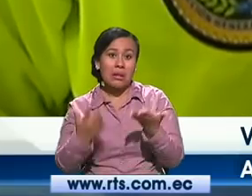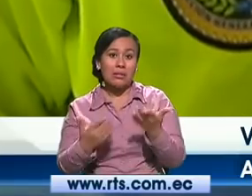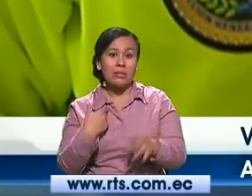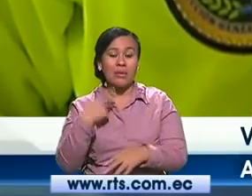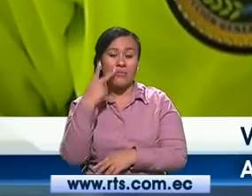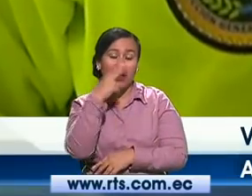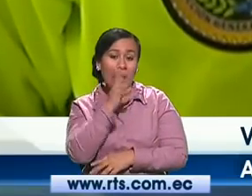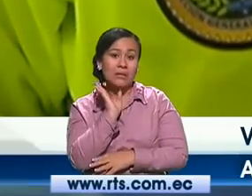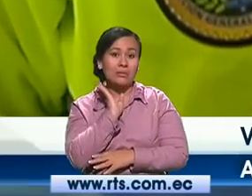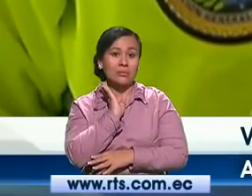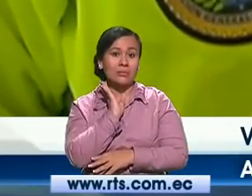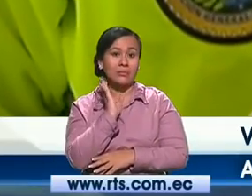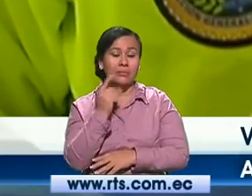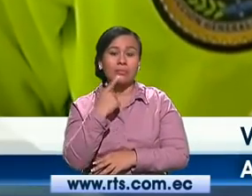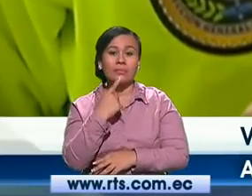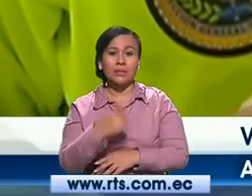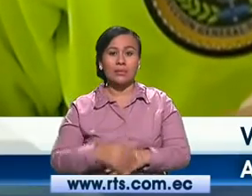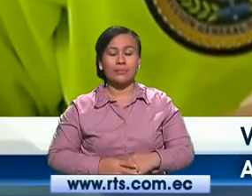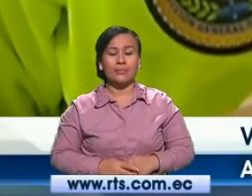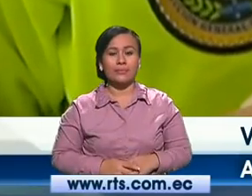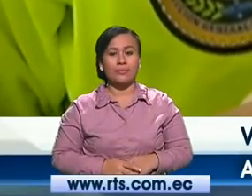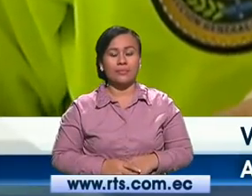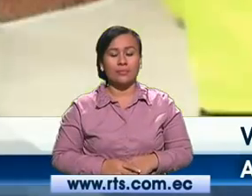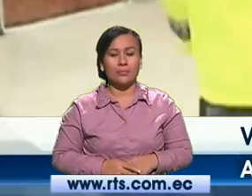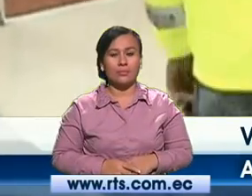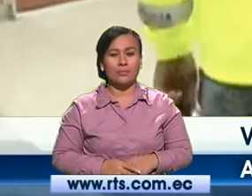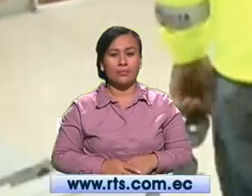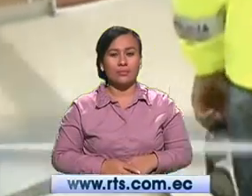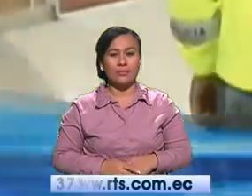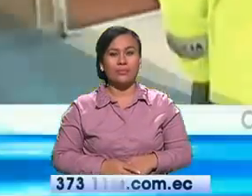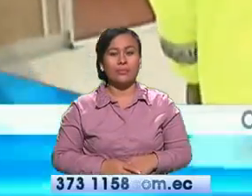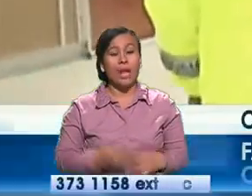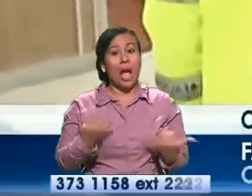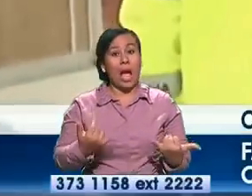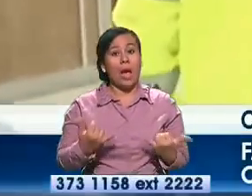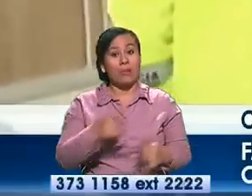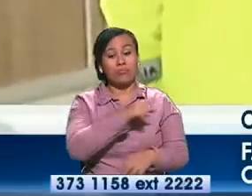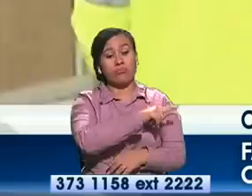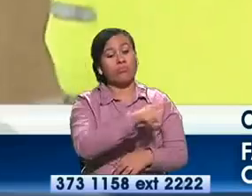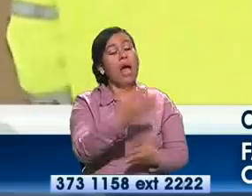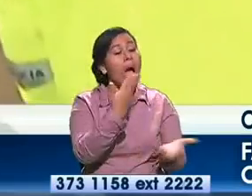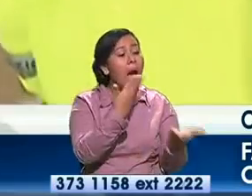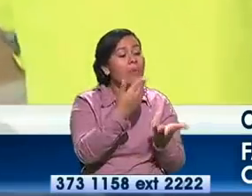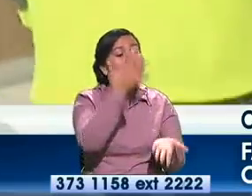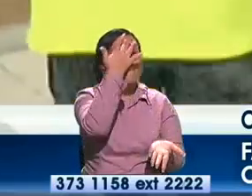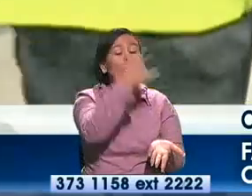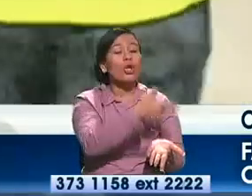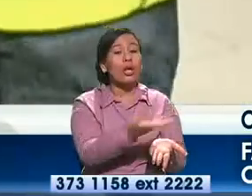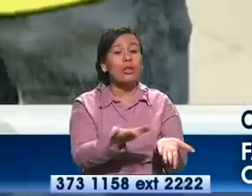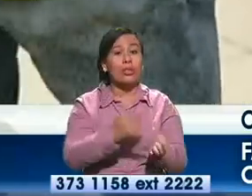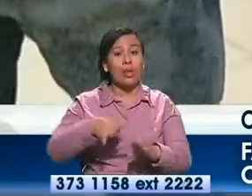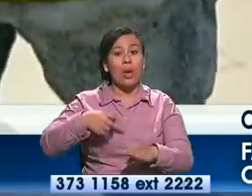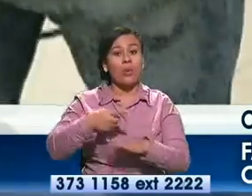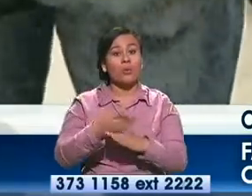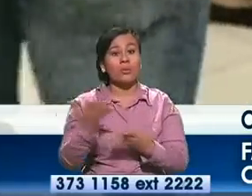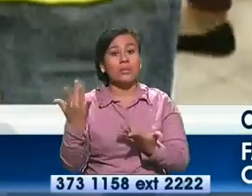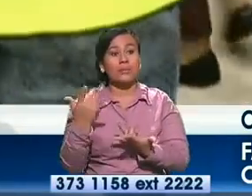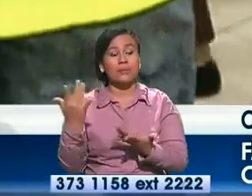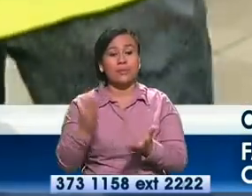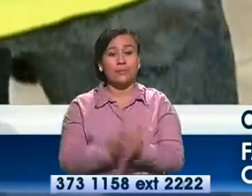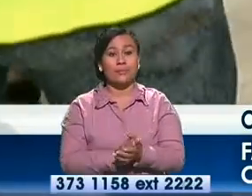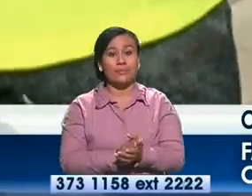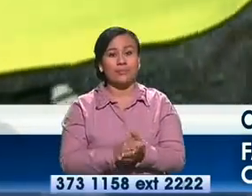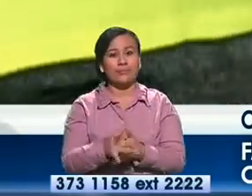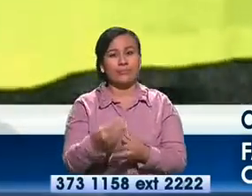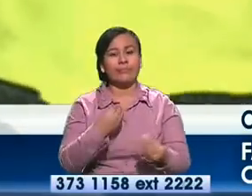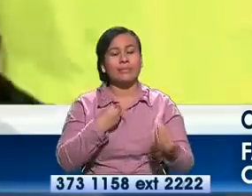es una cosa que no se debe de tomar así a la ligera. Tendrá que exponer sus razones en una audiencia donde determinarán la